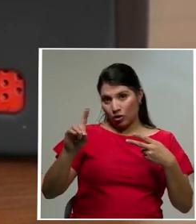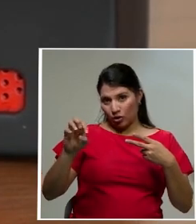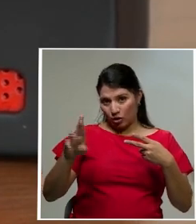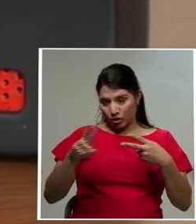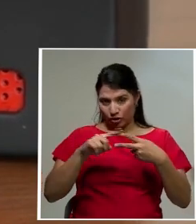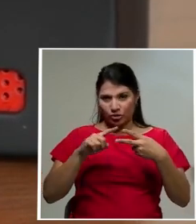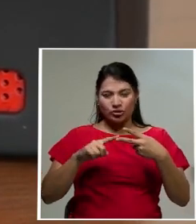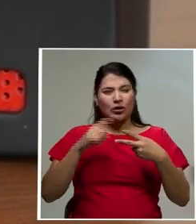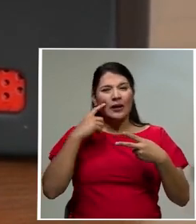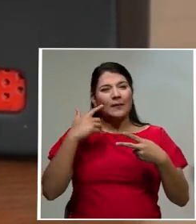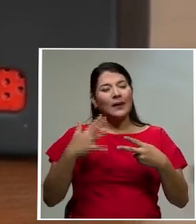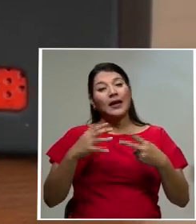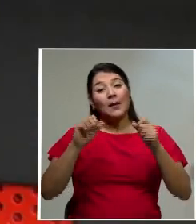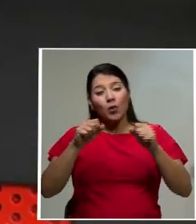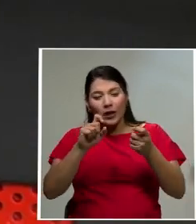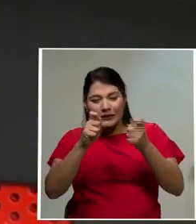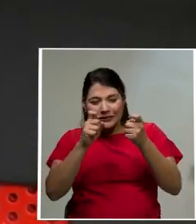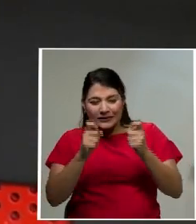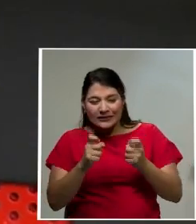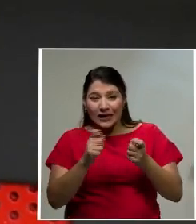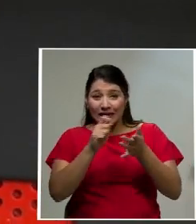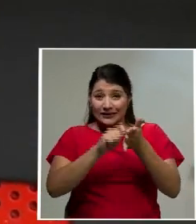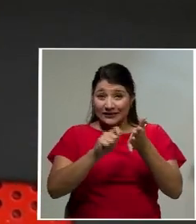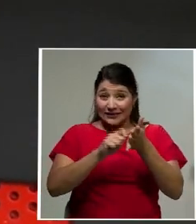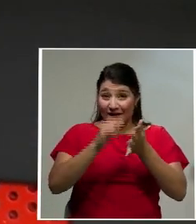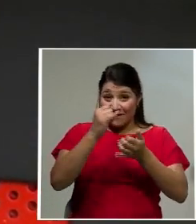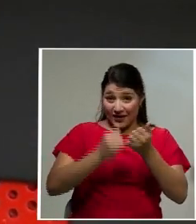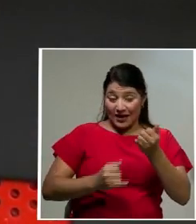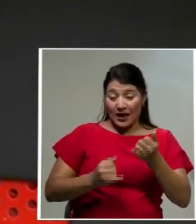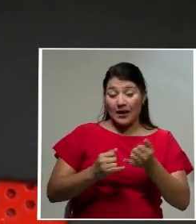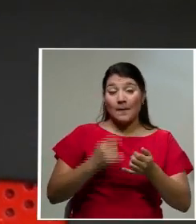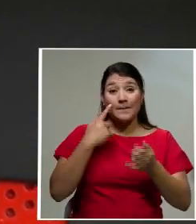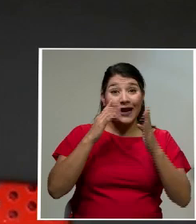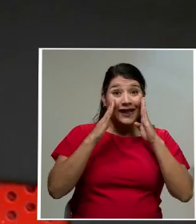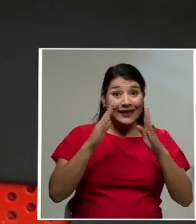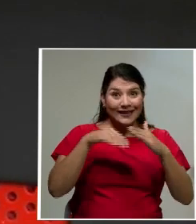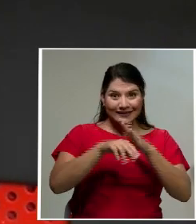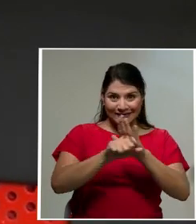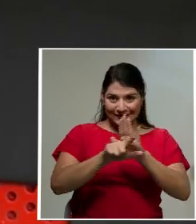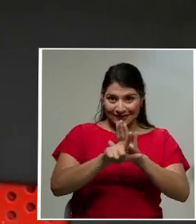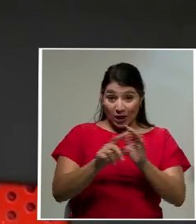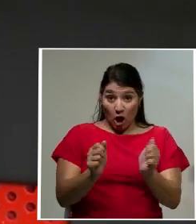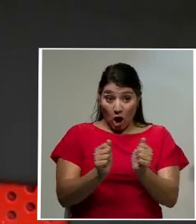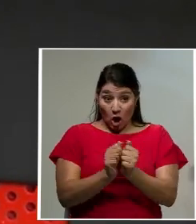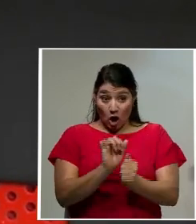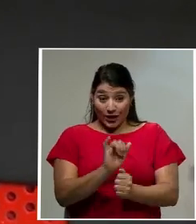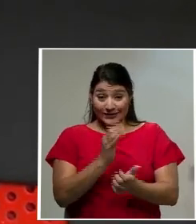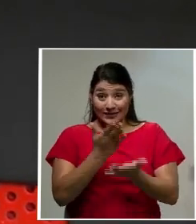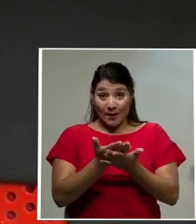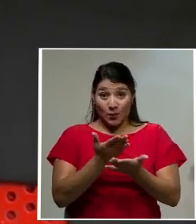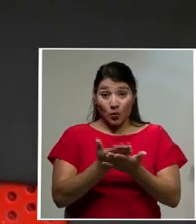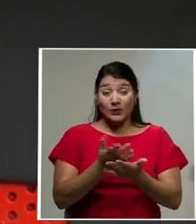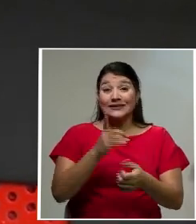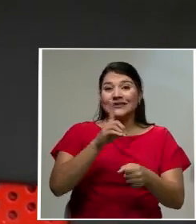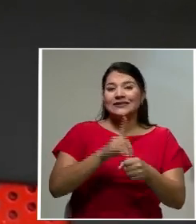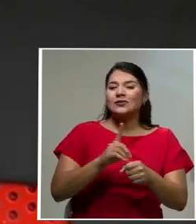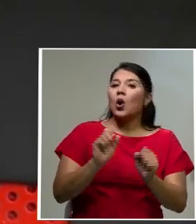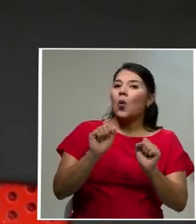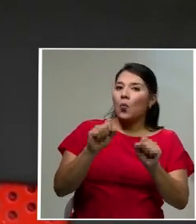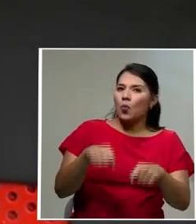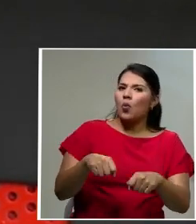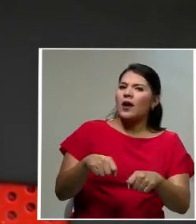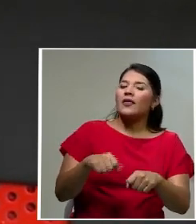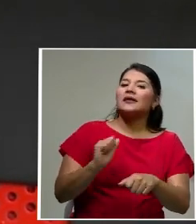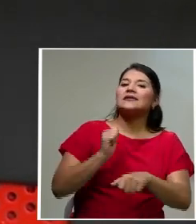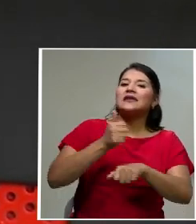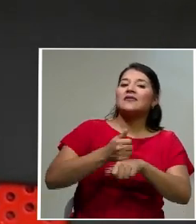ajustar y precisar el texto final que estaría llegando al plenario legislativo. Con esta iniciativa, los congresistas estarían planteando que se imponga